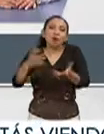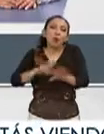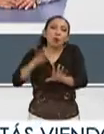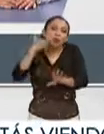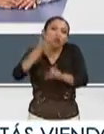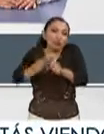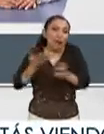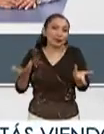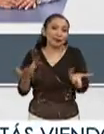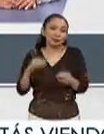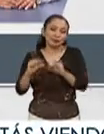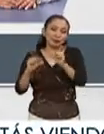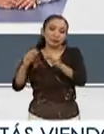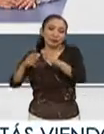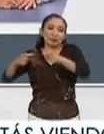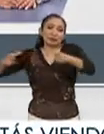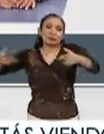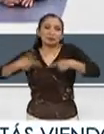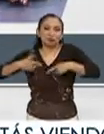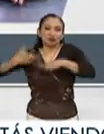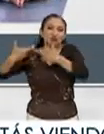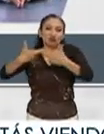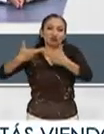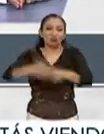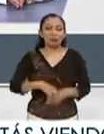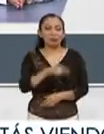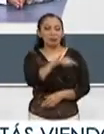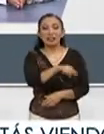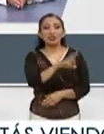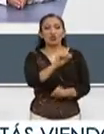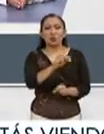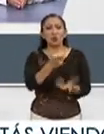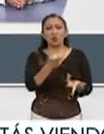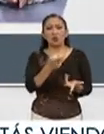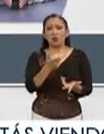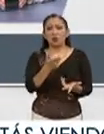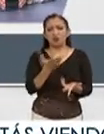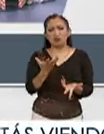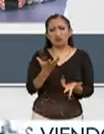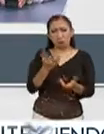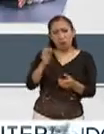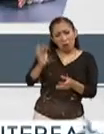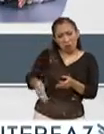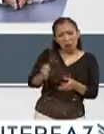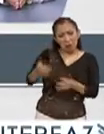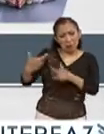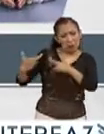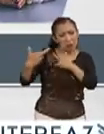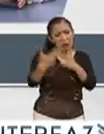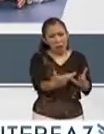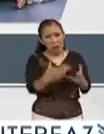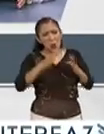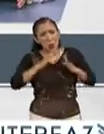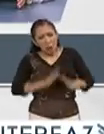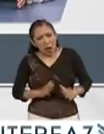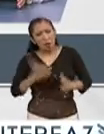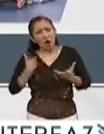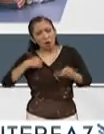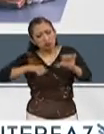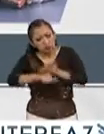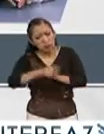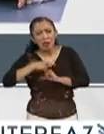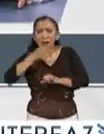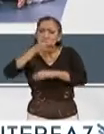forma adecuada y gradual? Bueno, pues ellos no están en contra de la donación ni de los trasplantes, al contrario, ellos